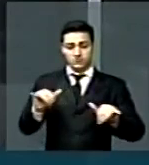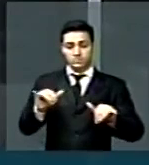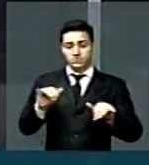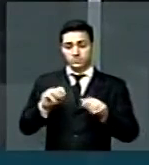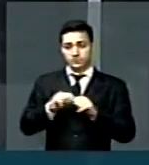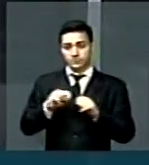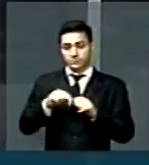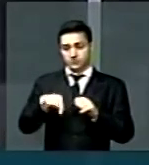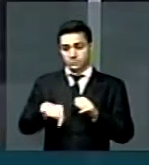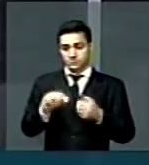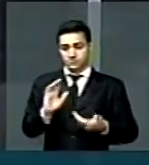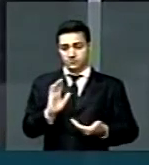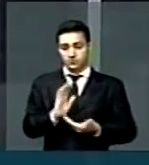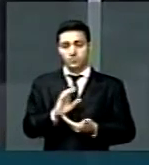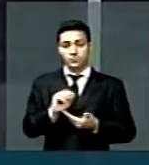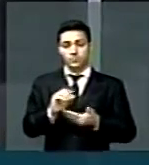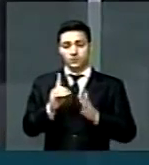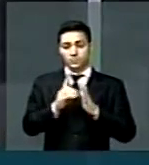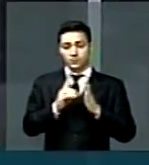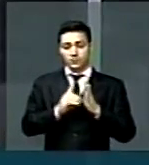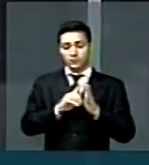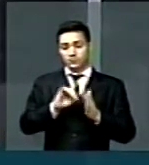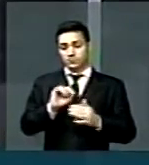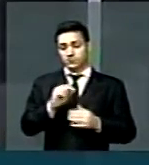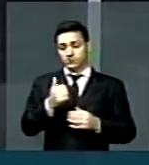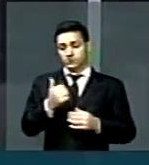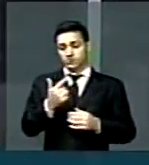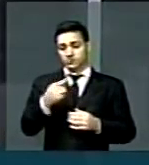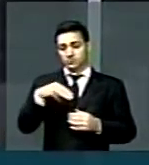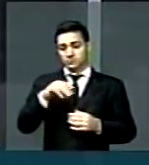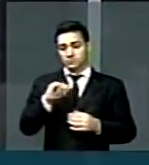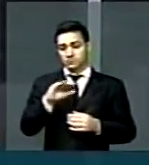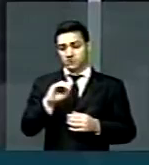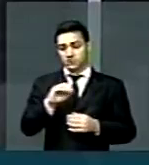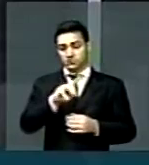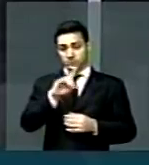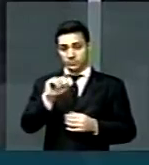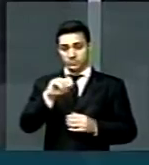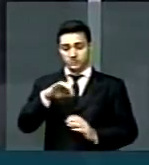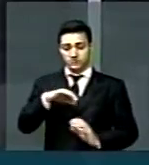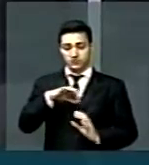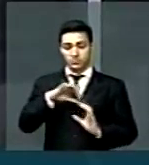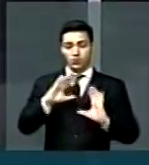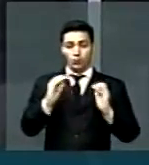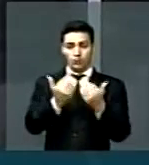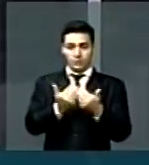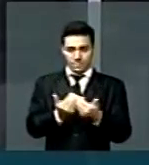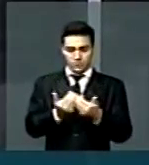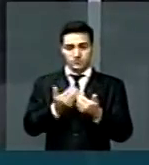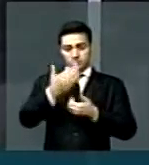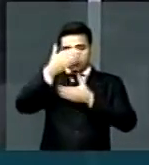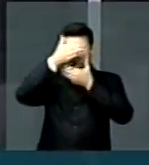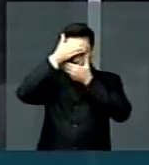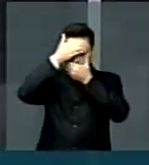casa de declarar o dia 12 de maio Dia da Comunidade Islâmica.